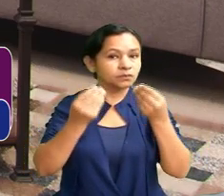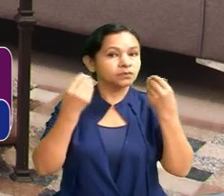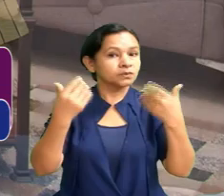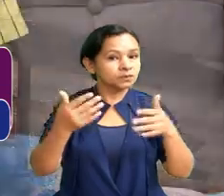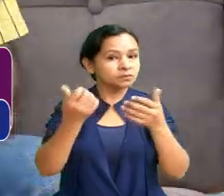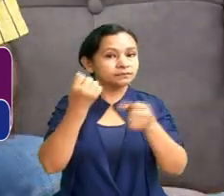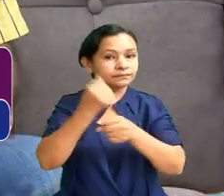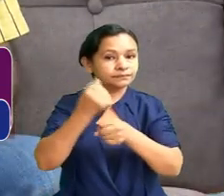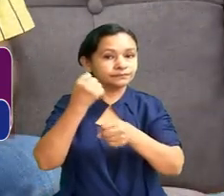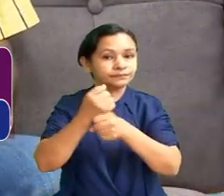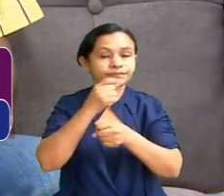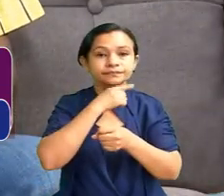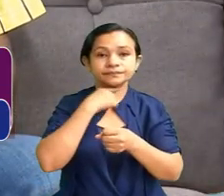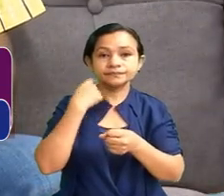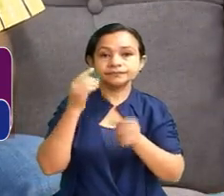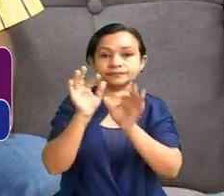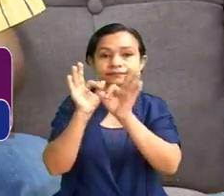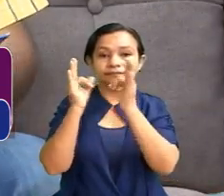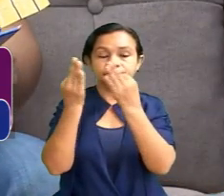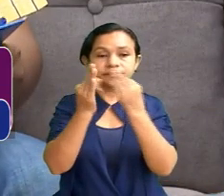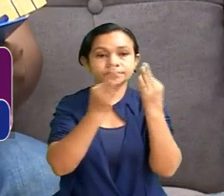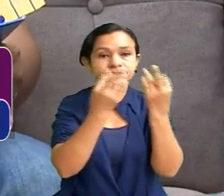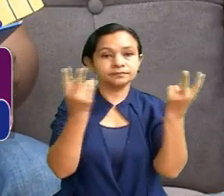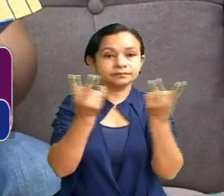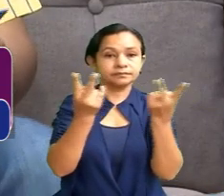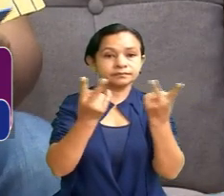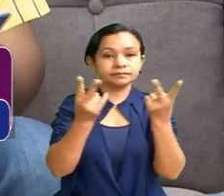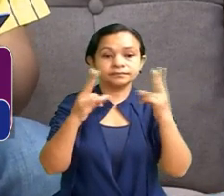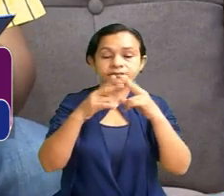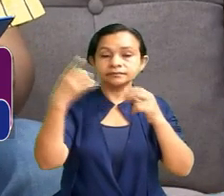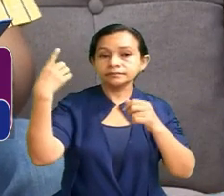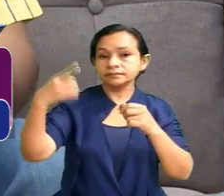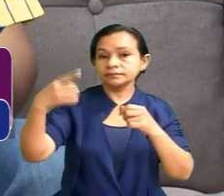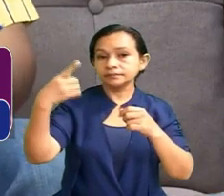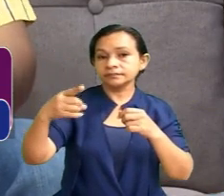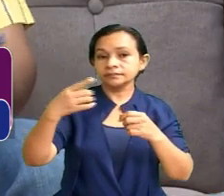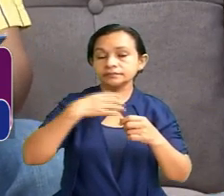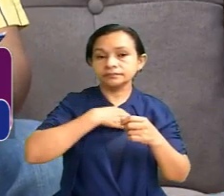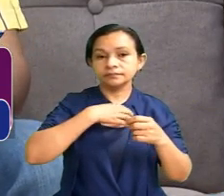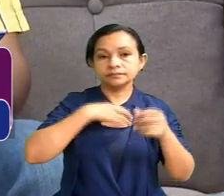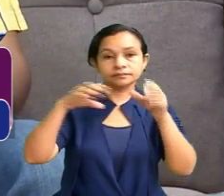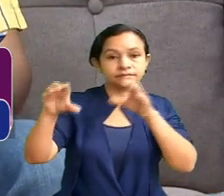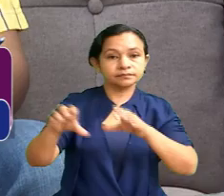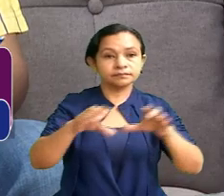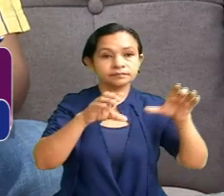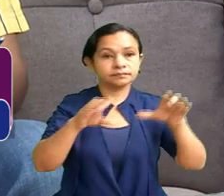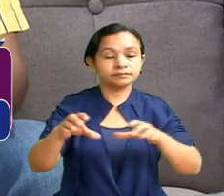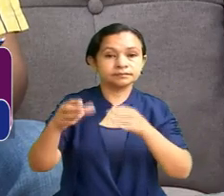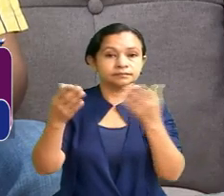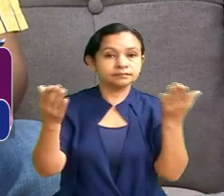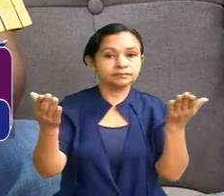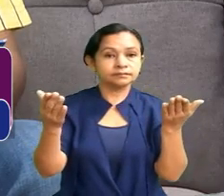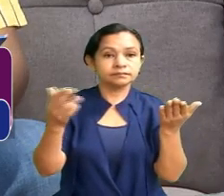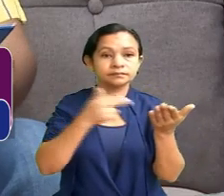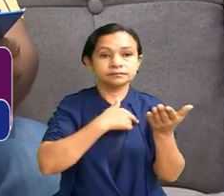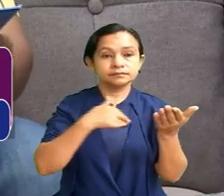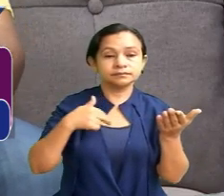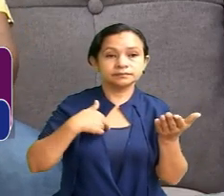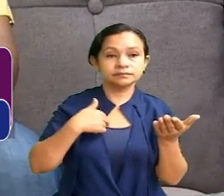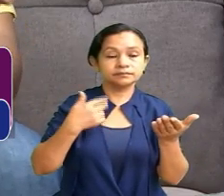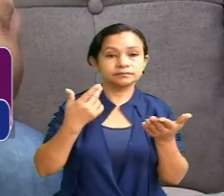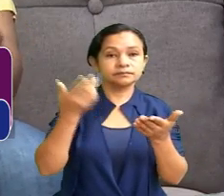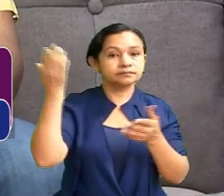partir de esa realidad de las familias nicaragüenses ese derecho restituido que es el derecho a la recreación y sin duda alguna también hemos escuchado